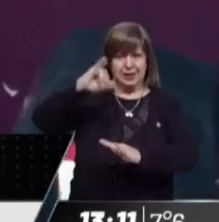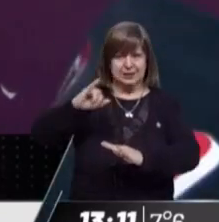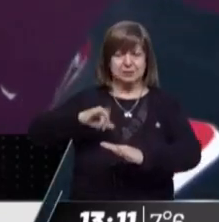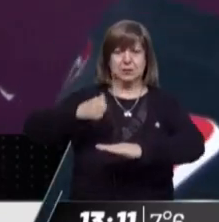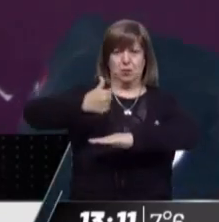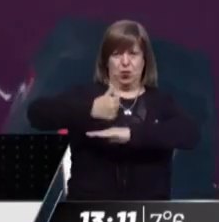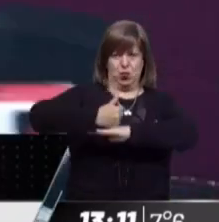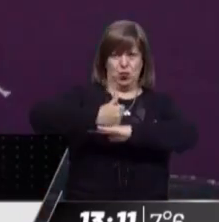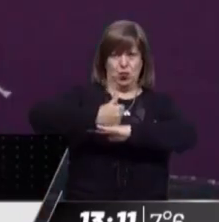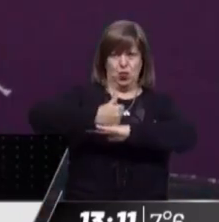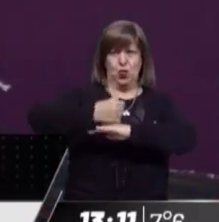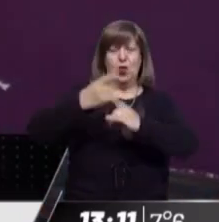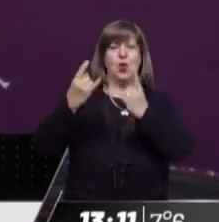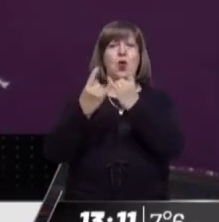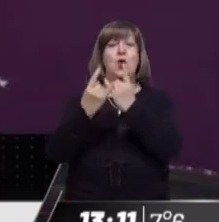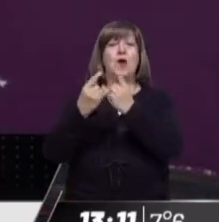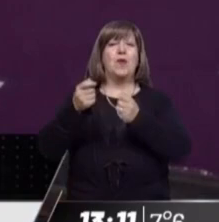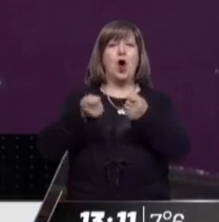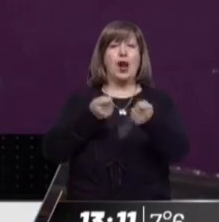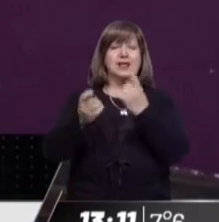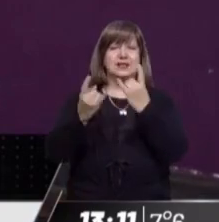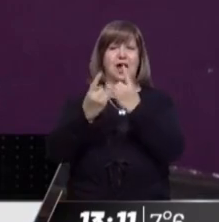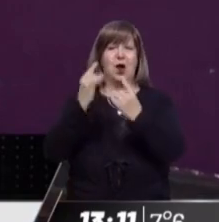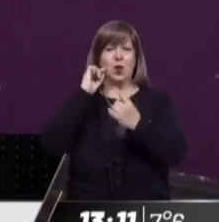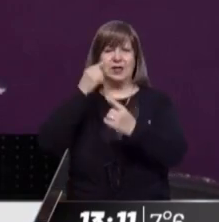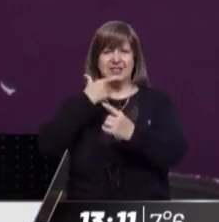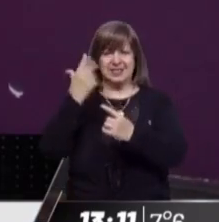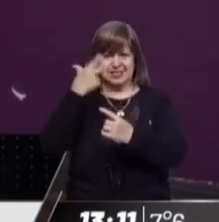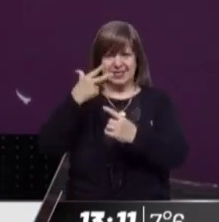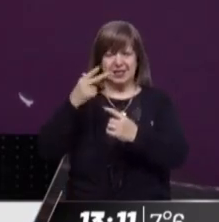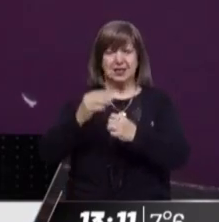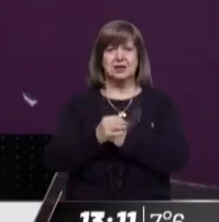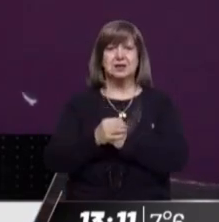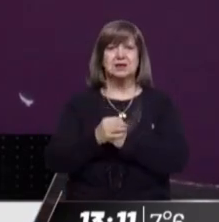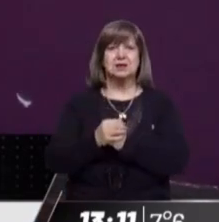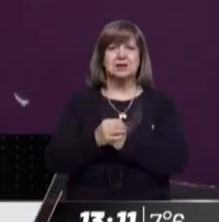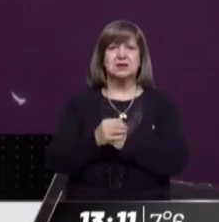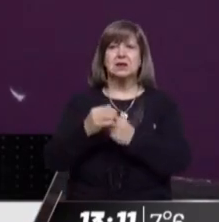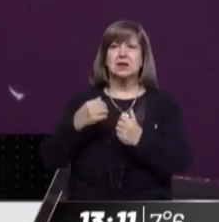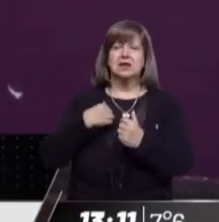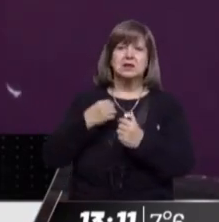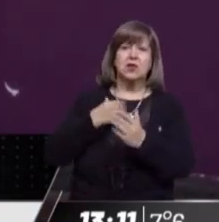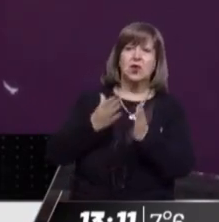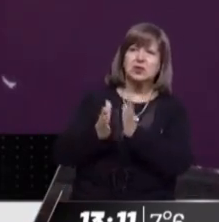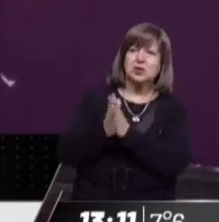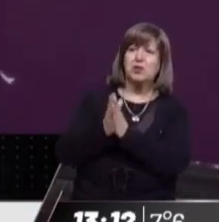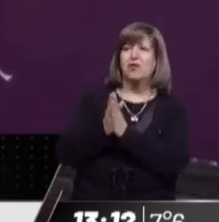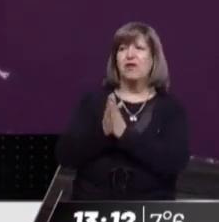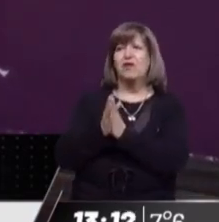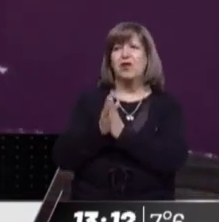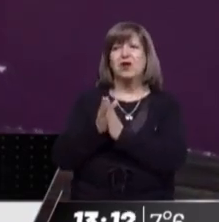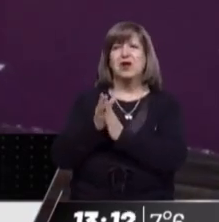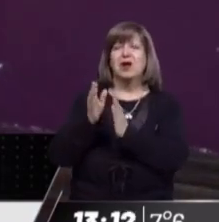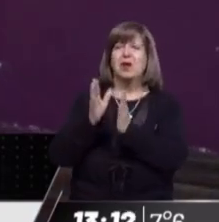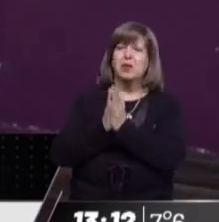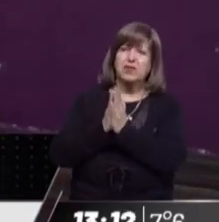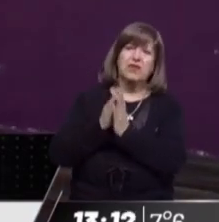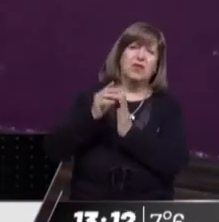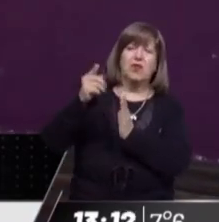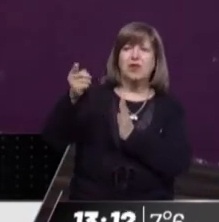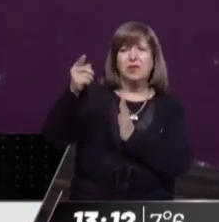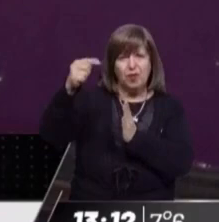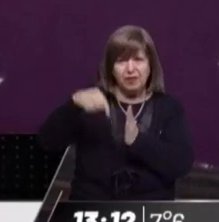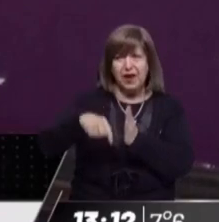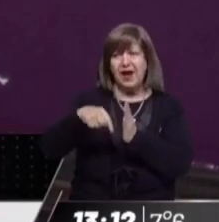con con vos y por qué crees que fue porque yo le decía no me dejes con la nena Quédate conmigo si no nos hace falta